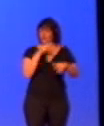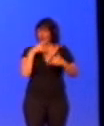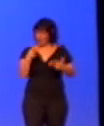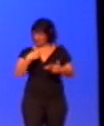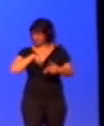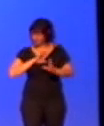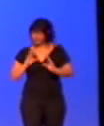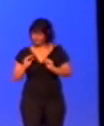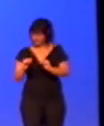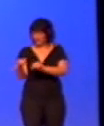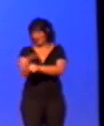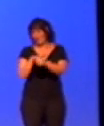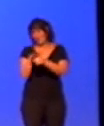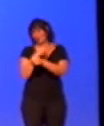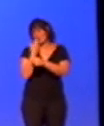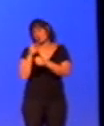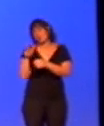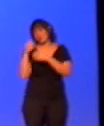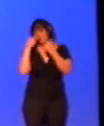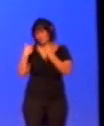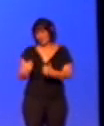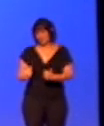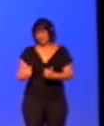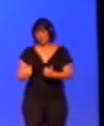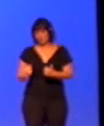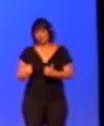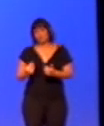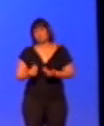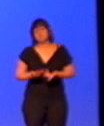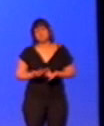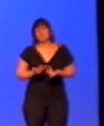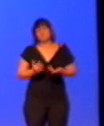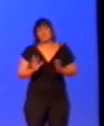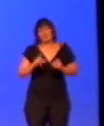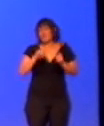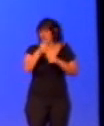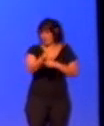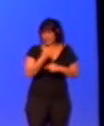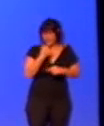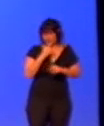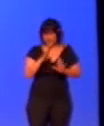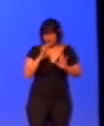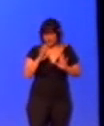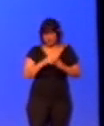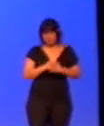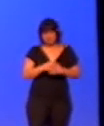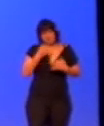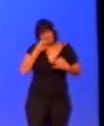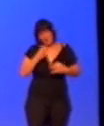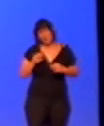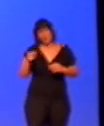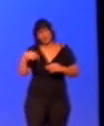en el ámbito de los Derechos Humanos pero que luego lo diré probablemente su uso su